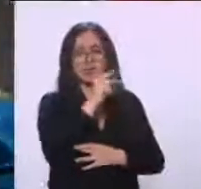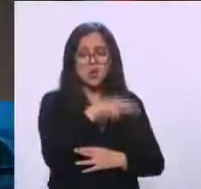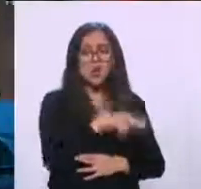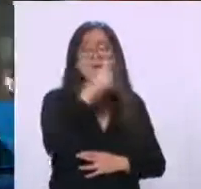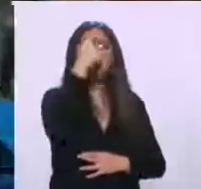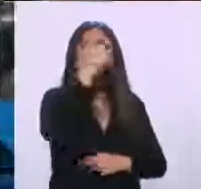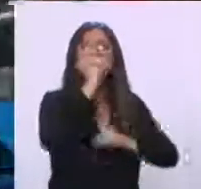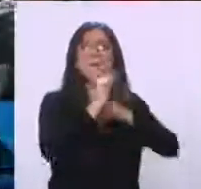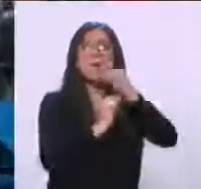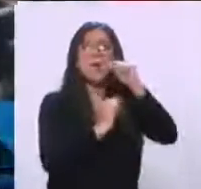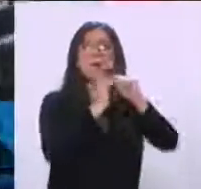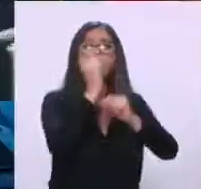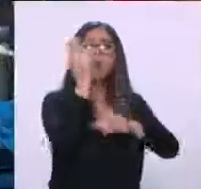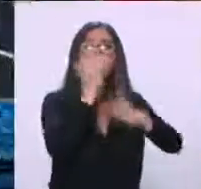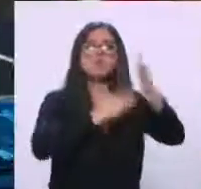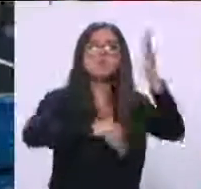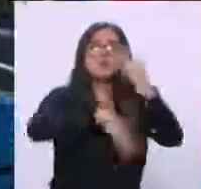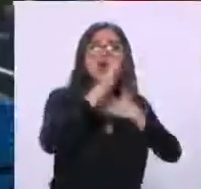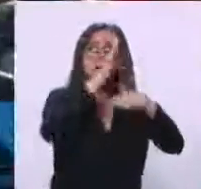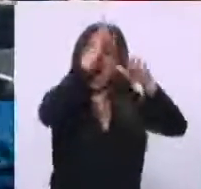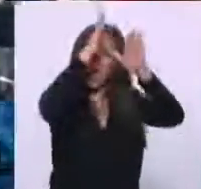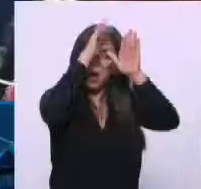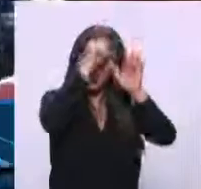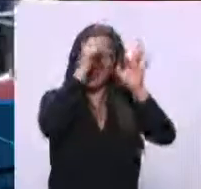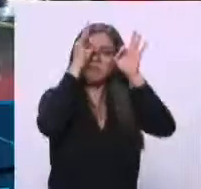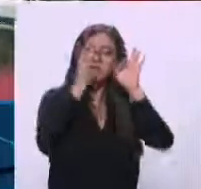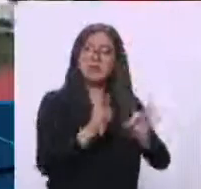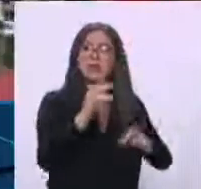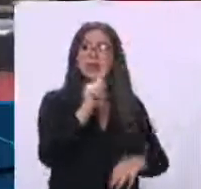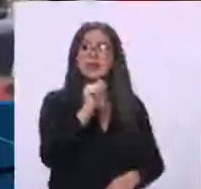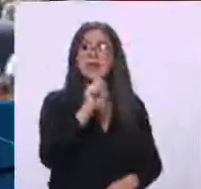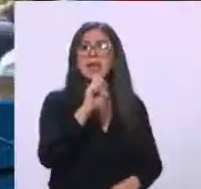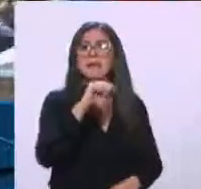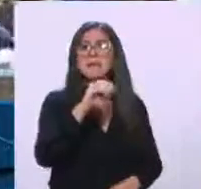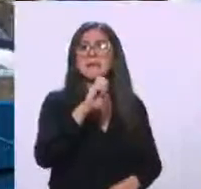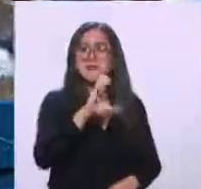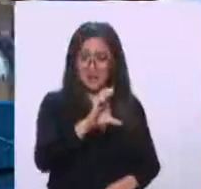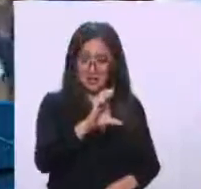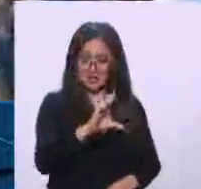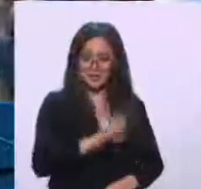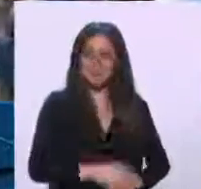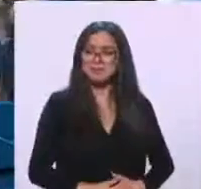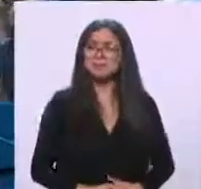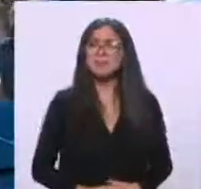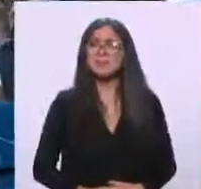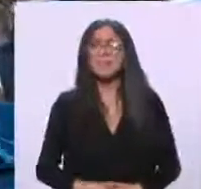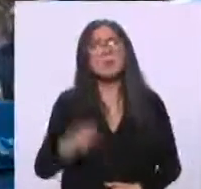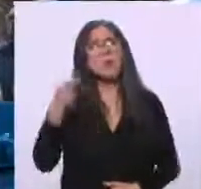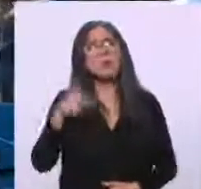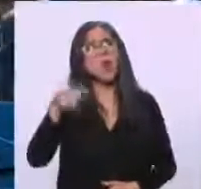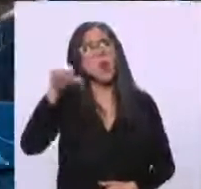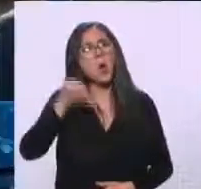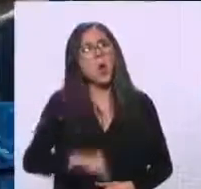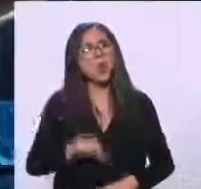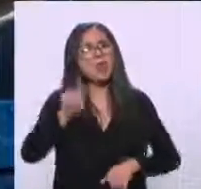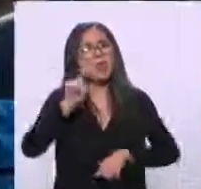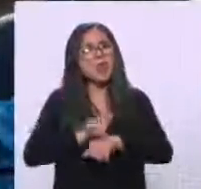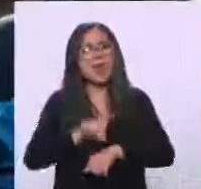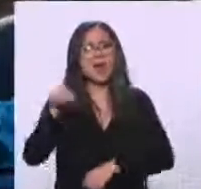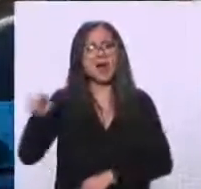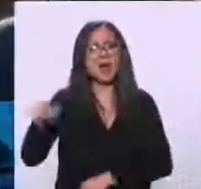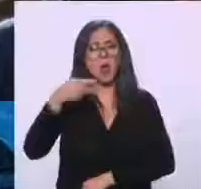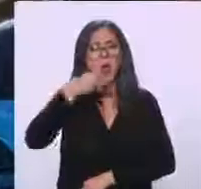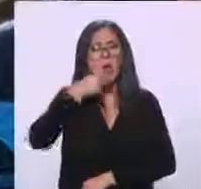provecho que espera del TEMEC. Y me llamó la atención un comentario hoy de Carlos Slim, donde señala que es